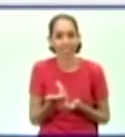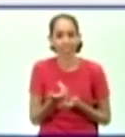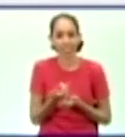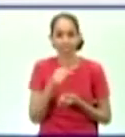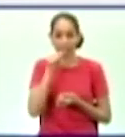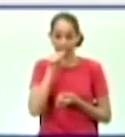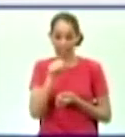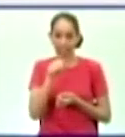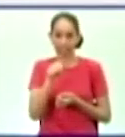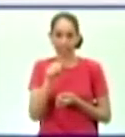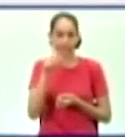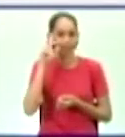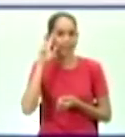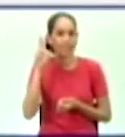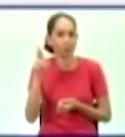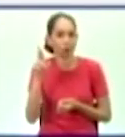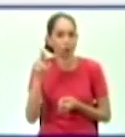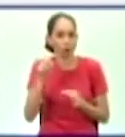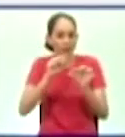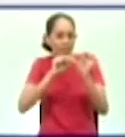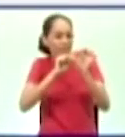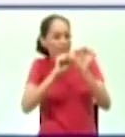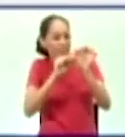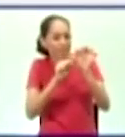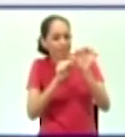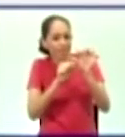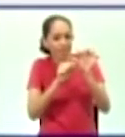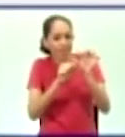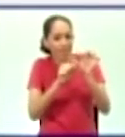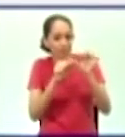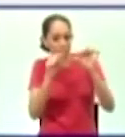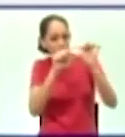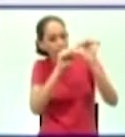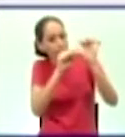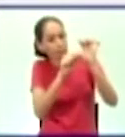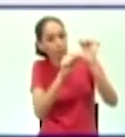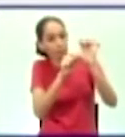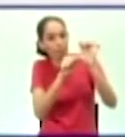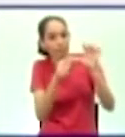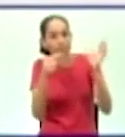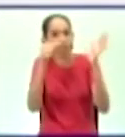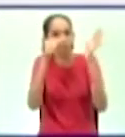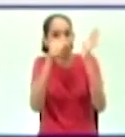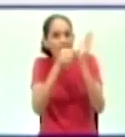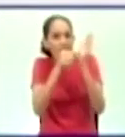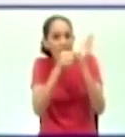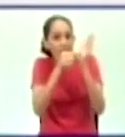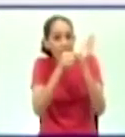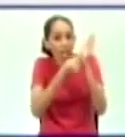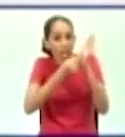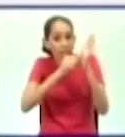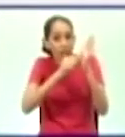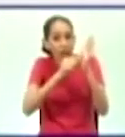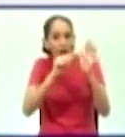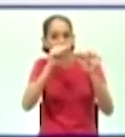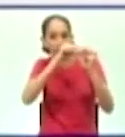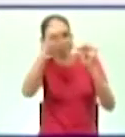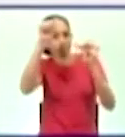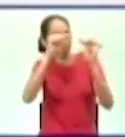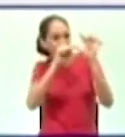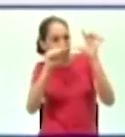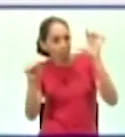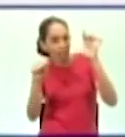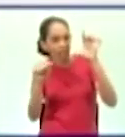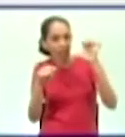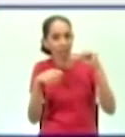aquel que tiene su vértice en el centro de la circunferencia. Y los lados que lo conforman son radios